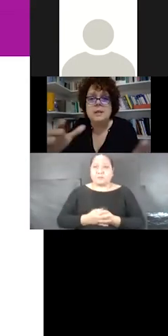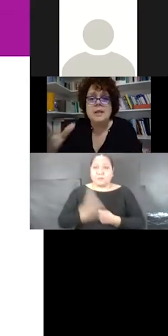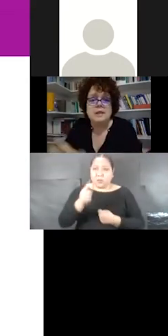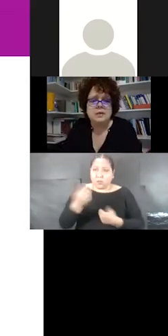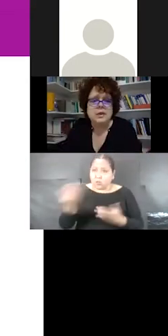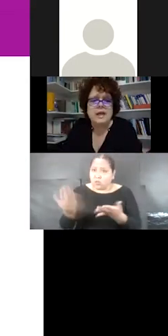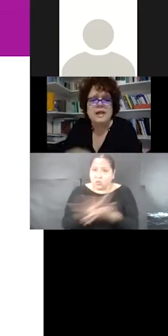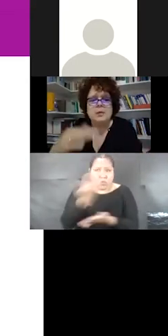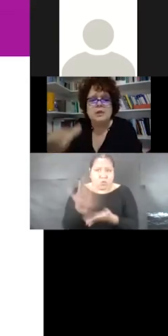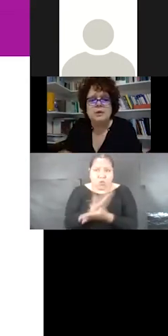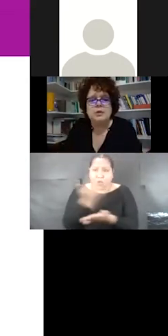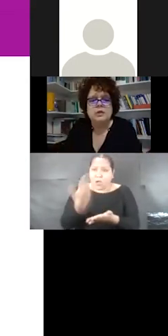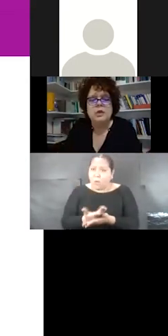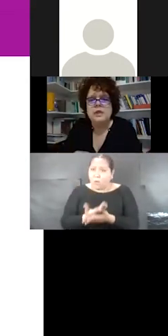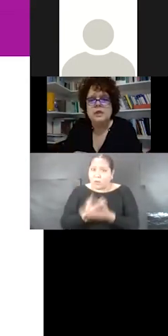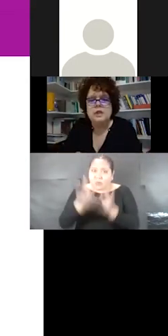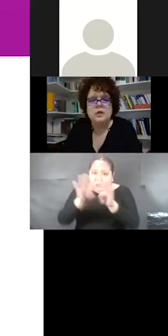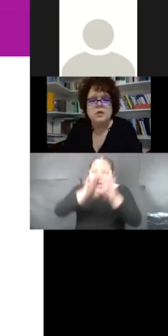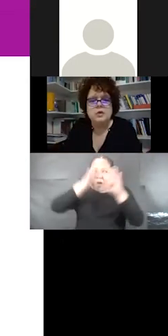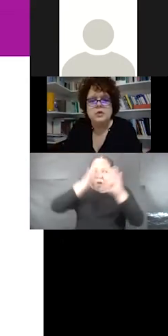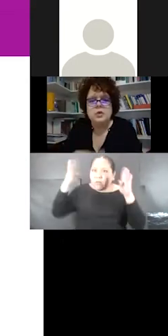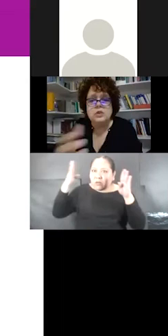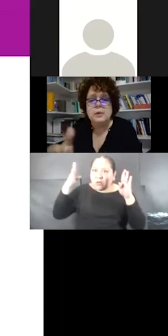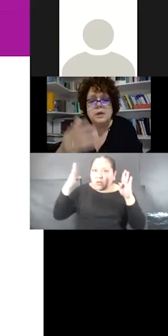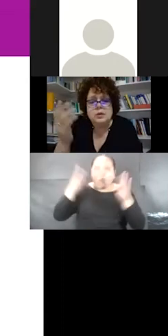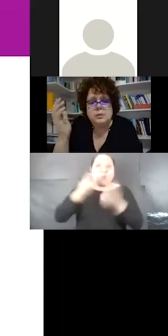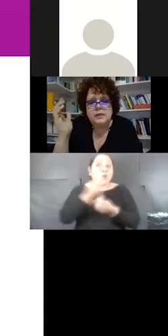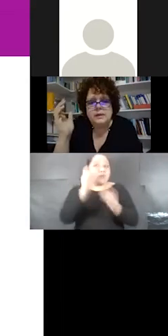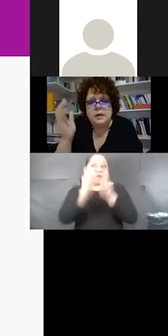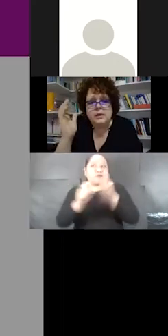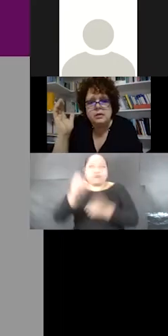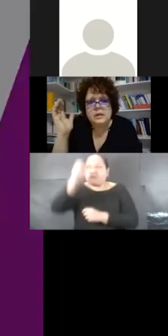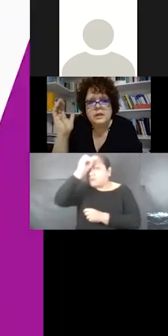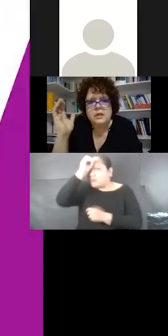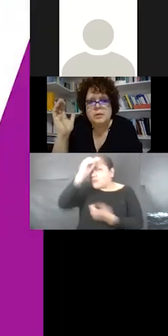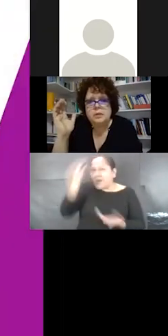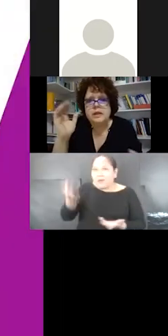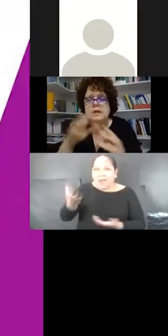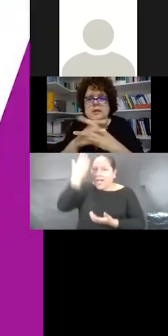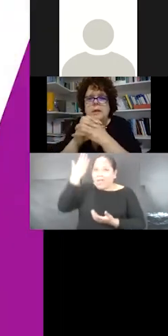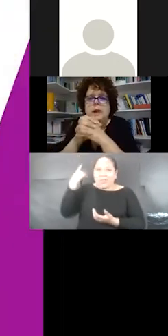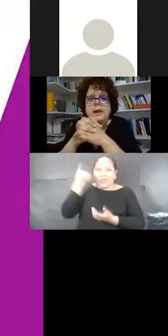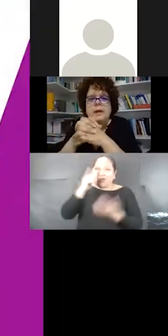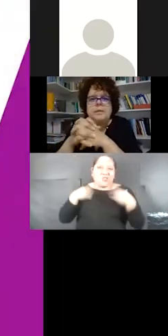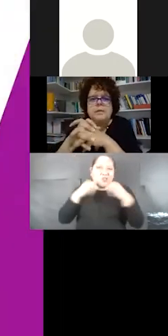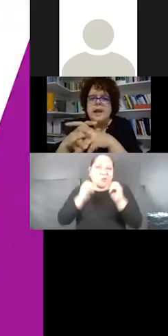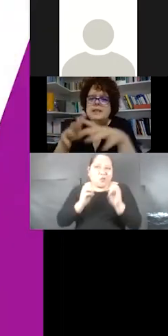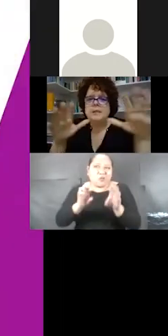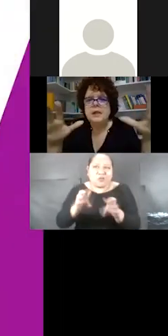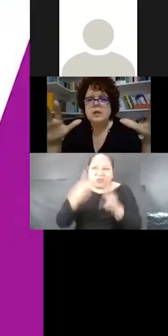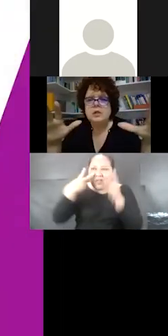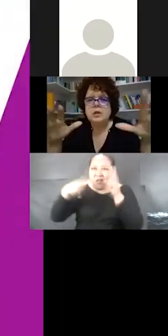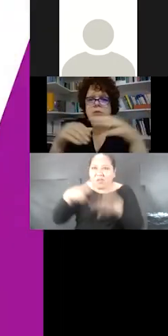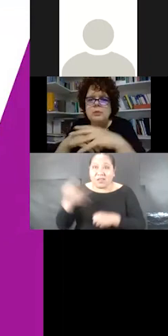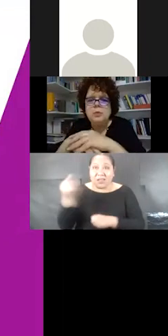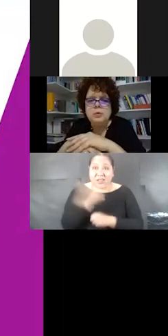está abriendo y que muchas personas no han tenido, no saben y no tienen por qué saberlo porque nunca han tenido la oportunidad, ¿no? Este también